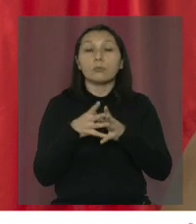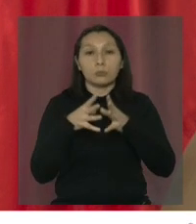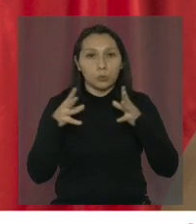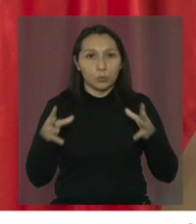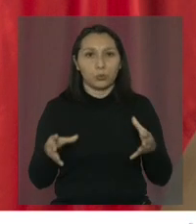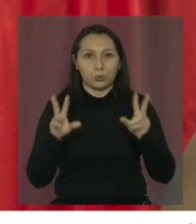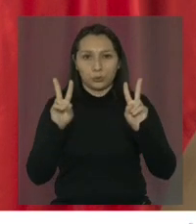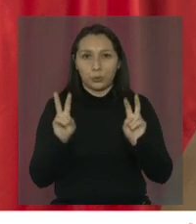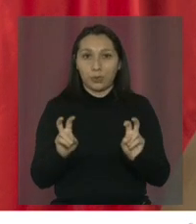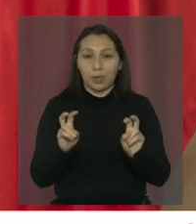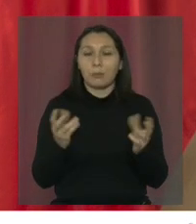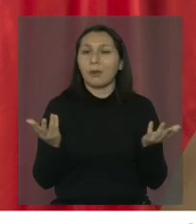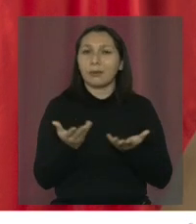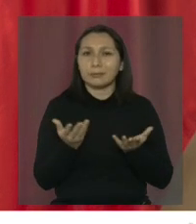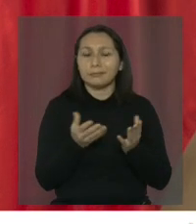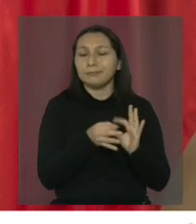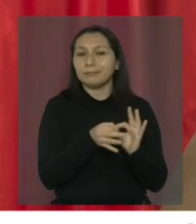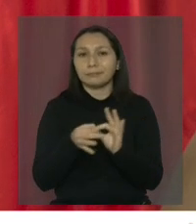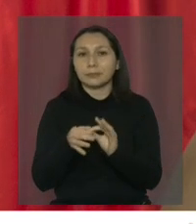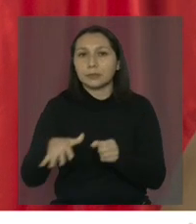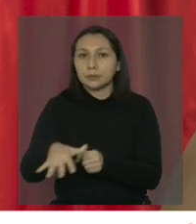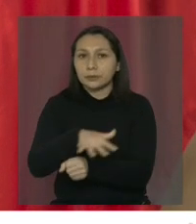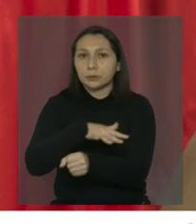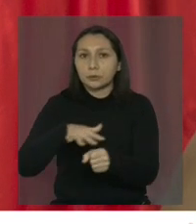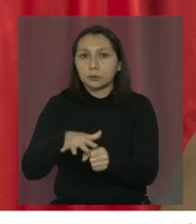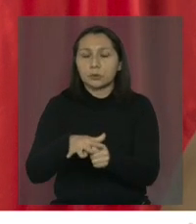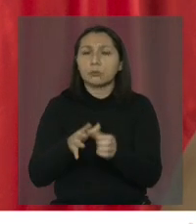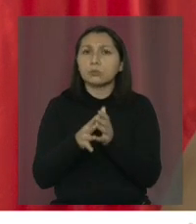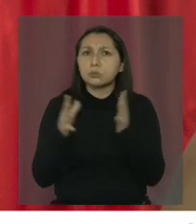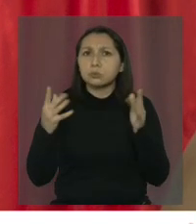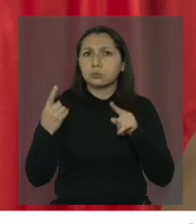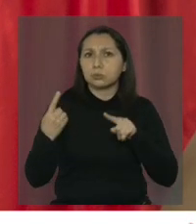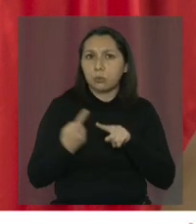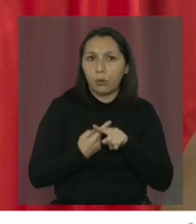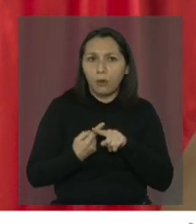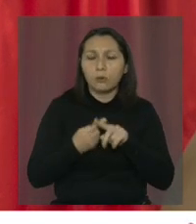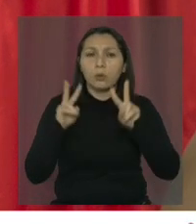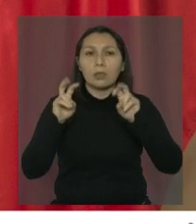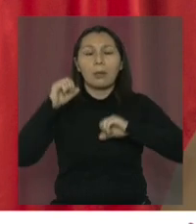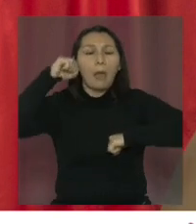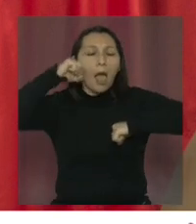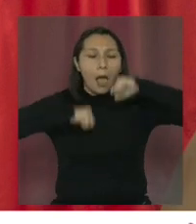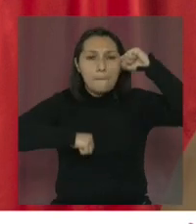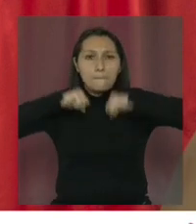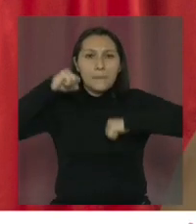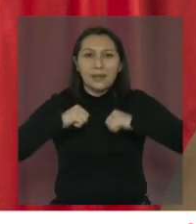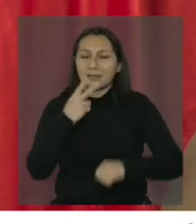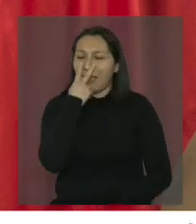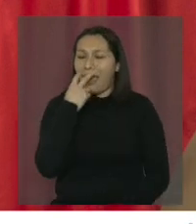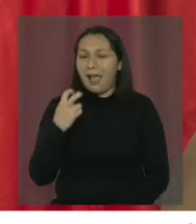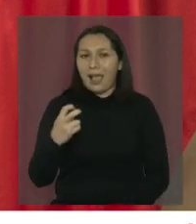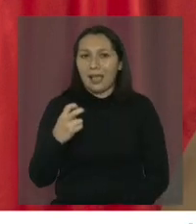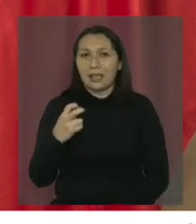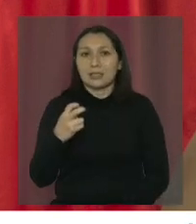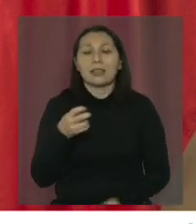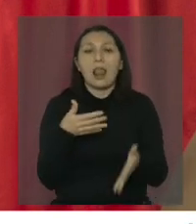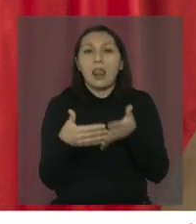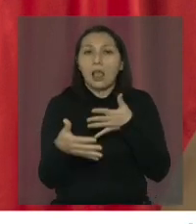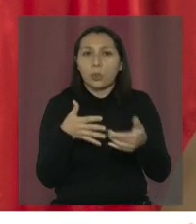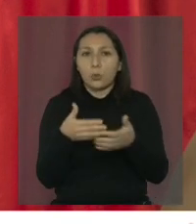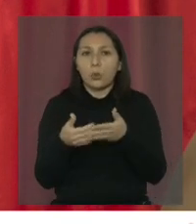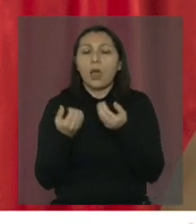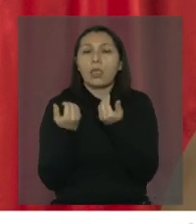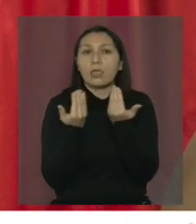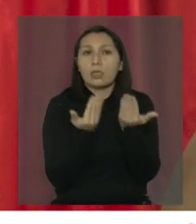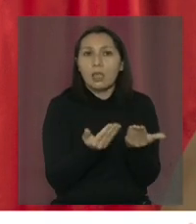a propósito de una situación que nos parece abusiva en relación a una empresa de gas natural que provee